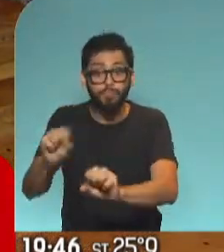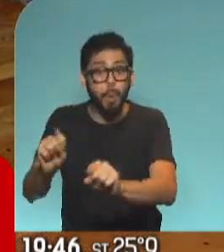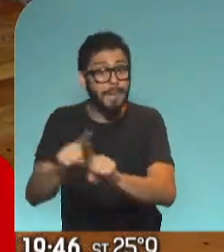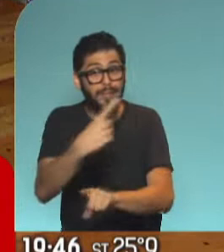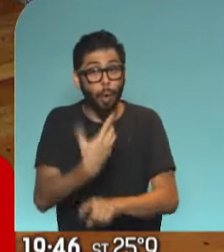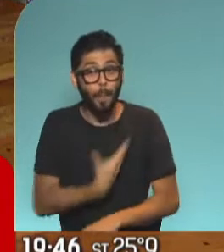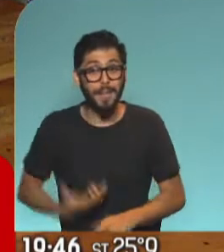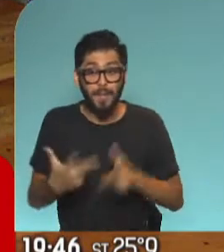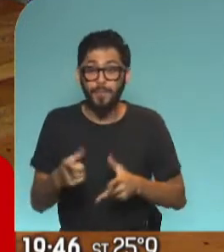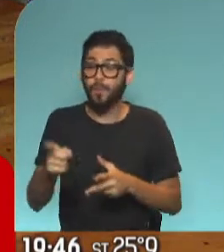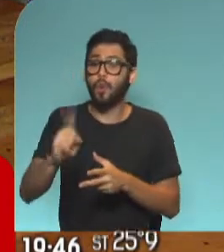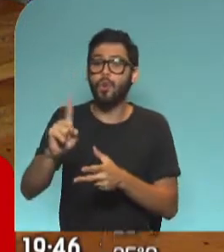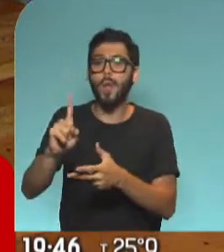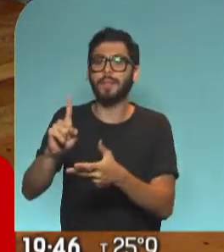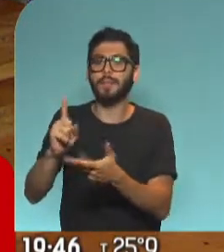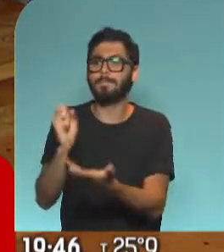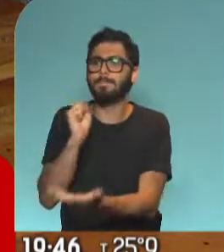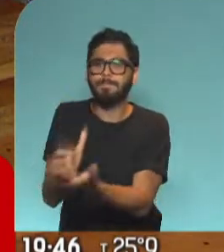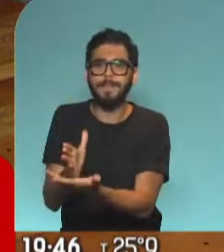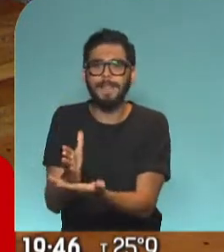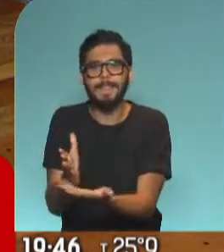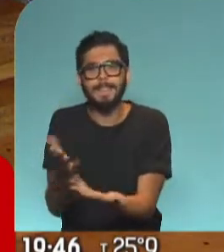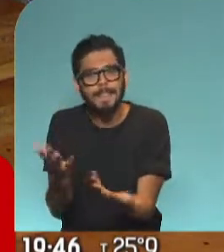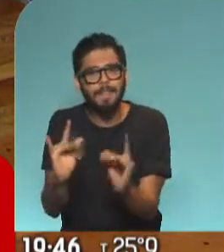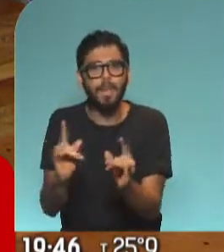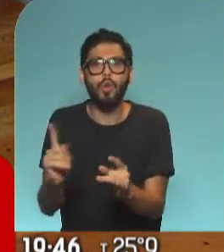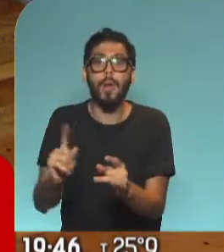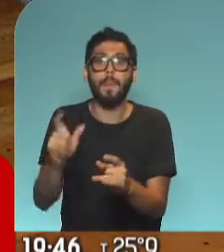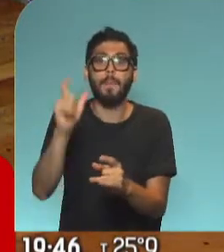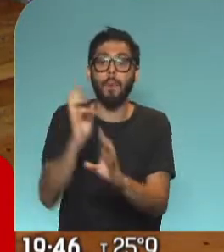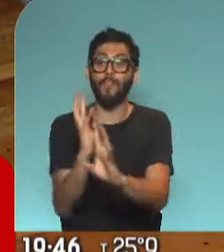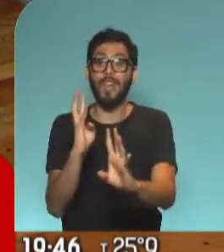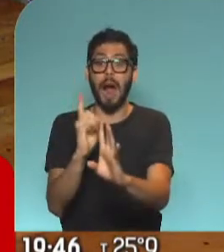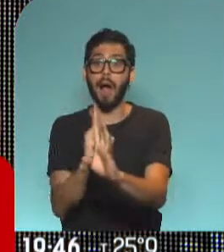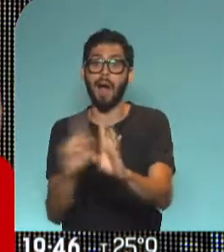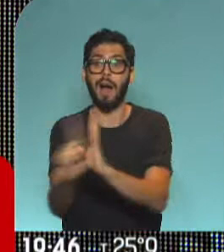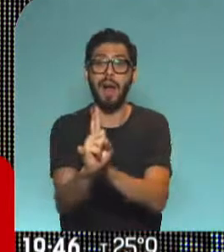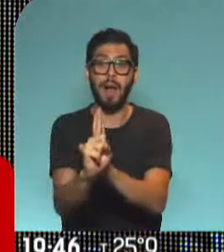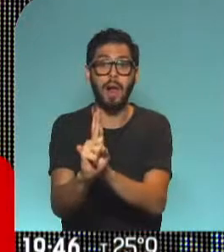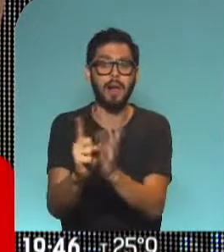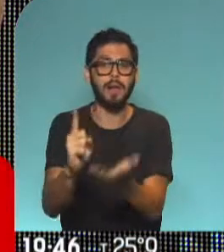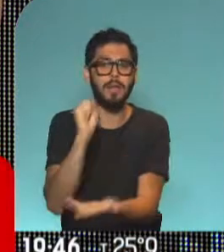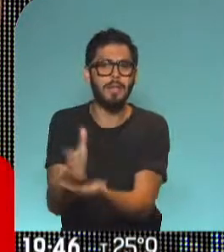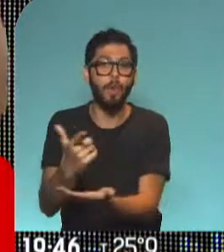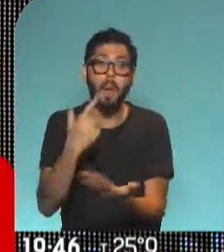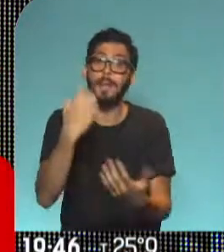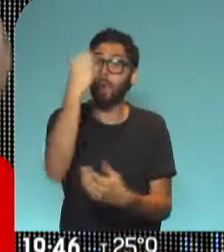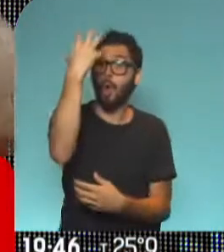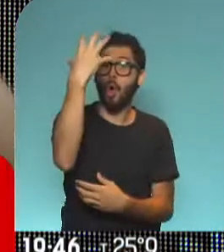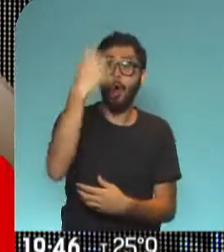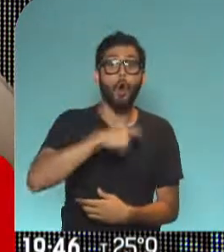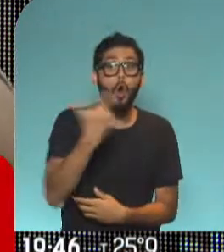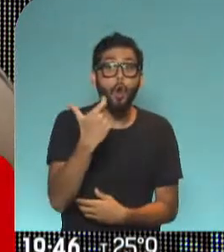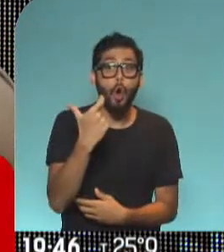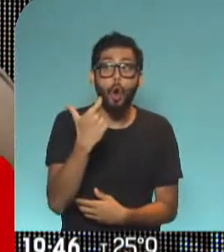ni siquiera son punibles. No hay una ley que pune a alguien que se coló en la fila. No hay como lo hay para pasarse un semáforo en rojo. Hoy no